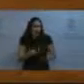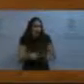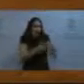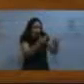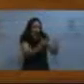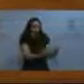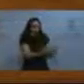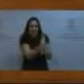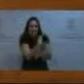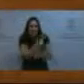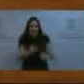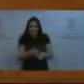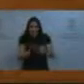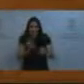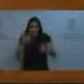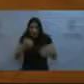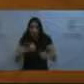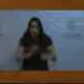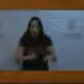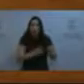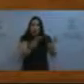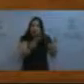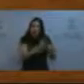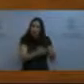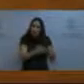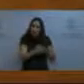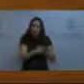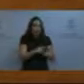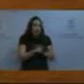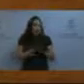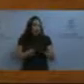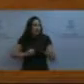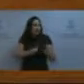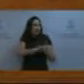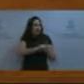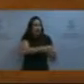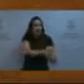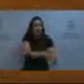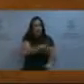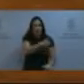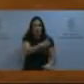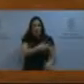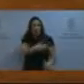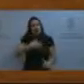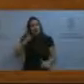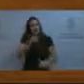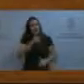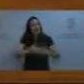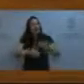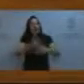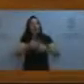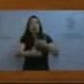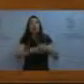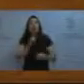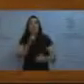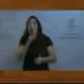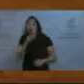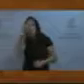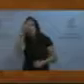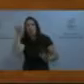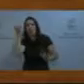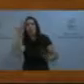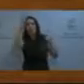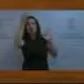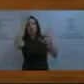aquí. Consejera, está usted cada vez más acorralada y quisiéramos saber cómo piensa avanzar para resolver de una vez por todas